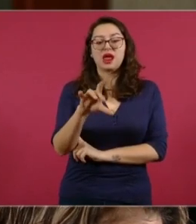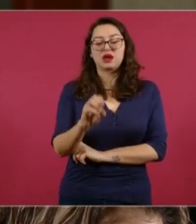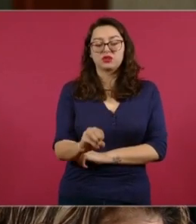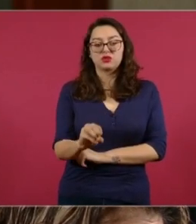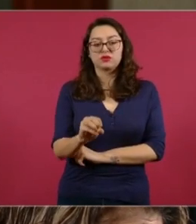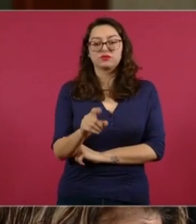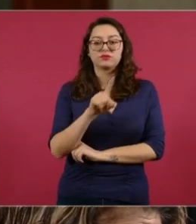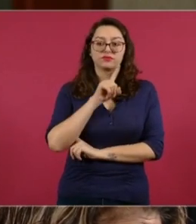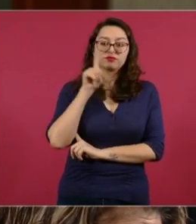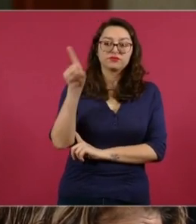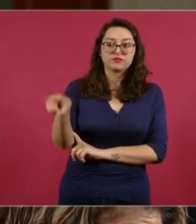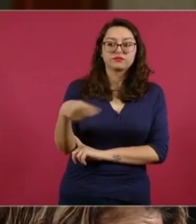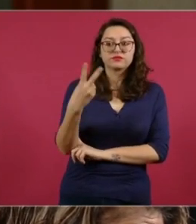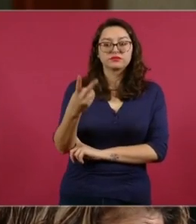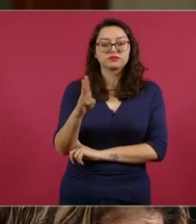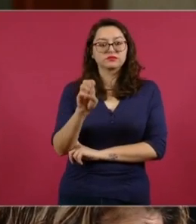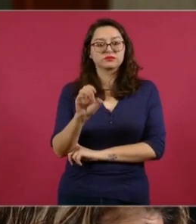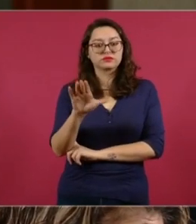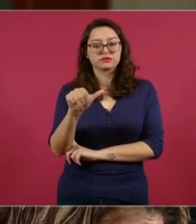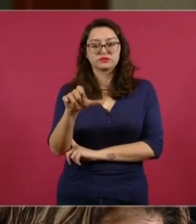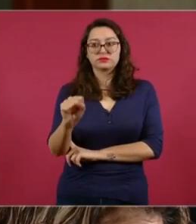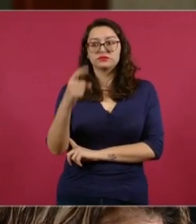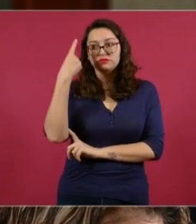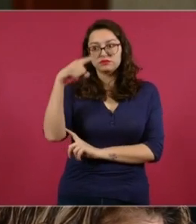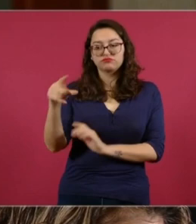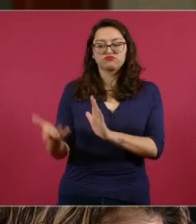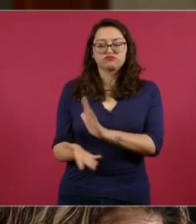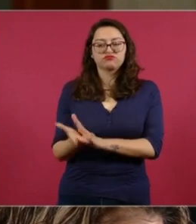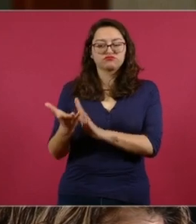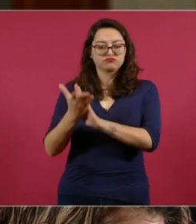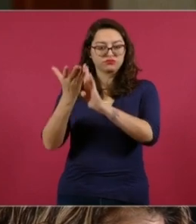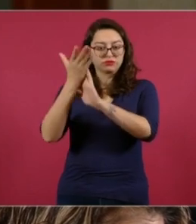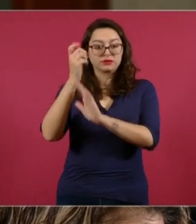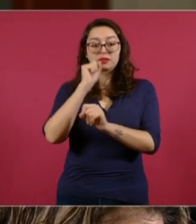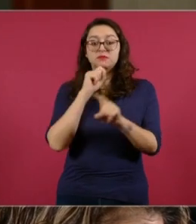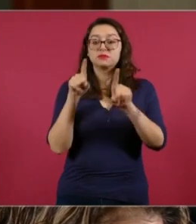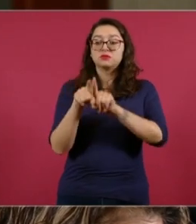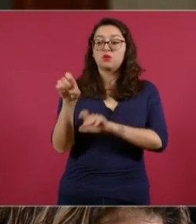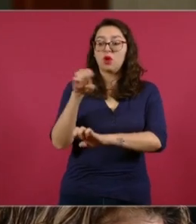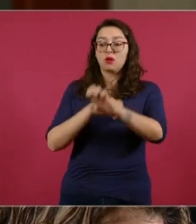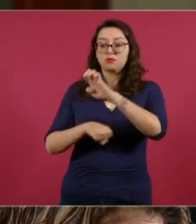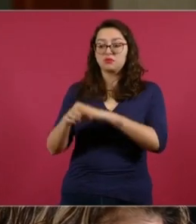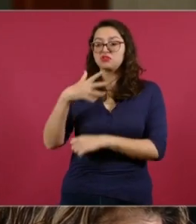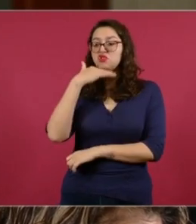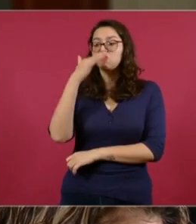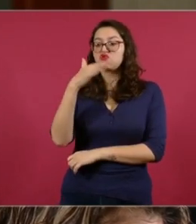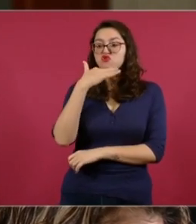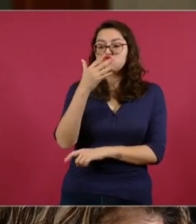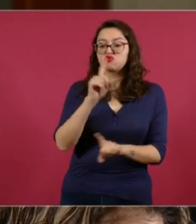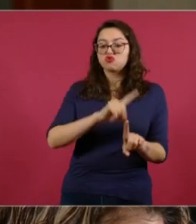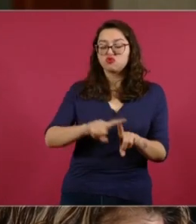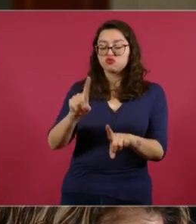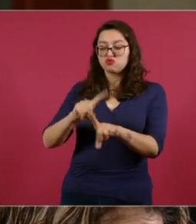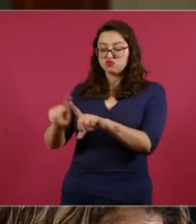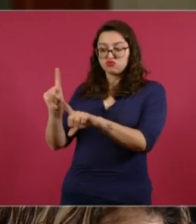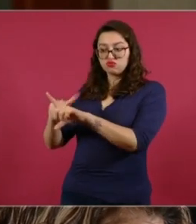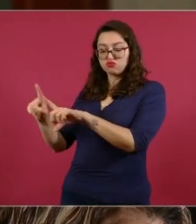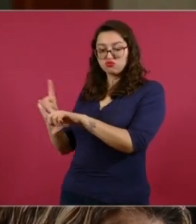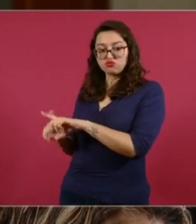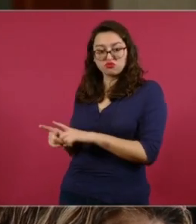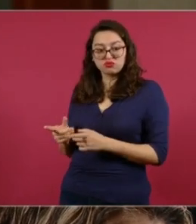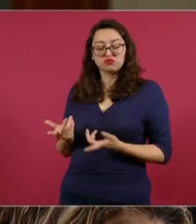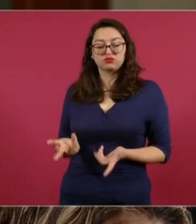la refinería de Dos Bocas en Tabasco, así como empresas ligadas a actos de corrupción como Saipén y